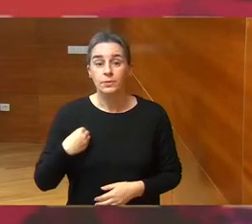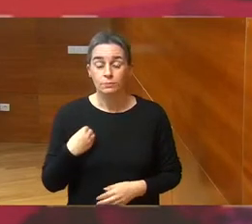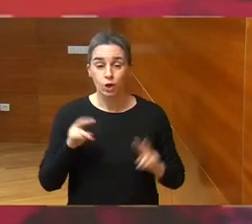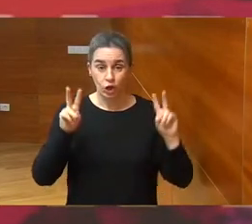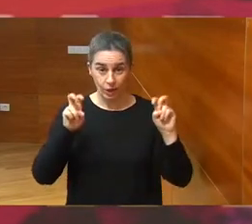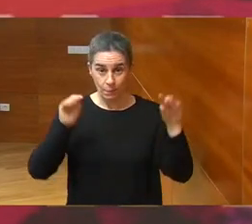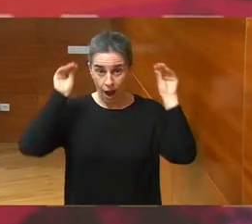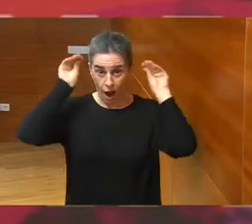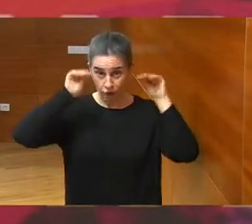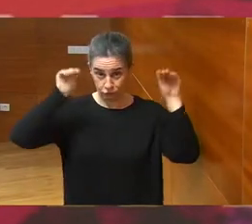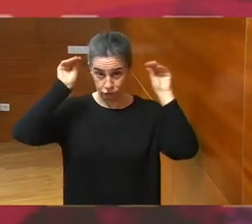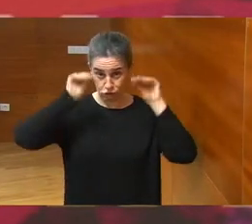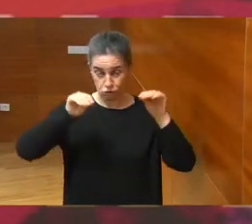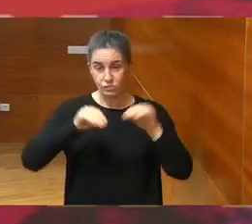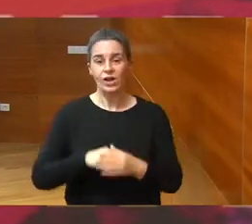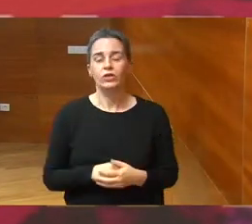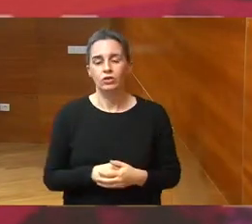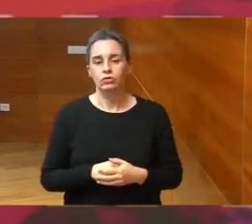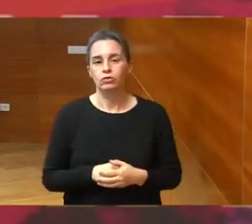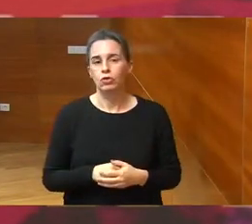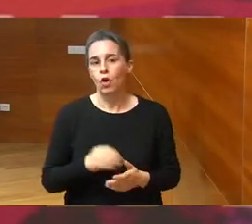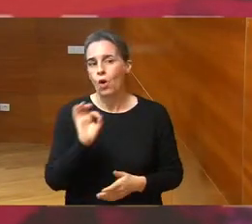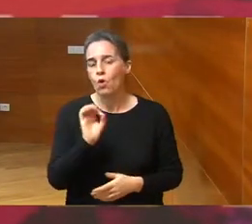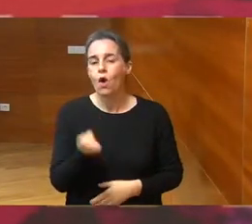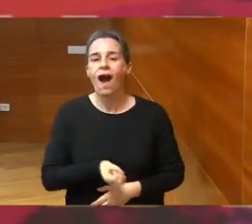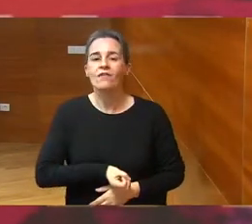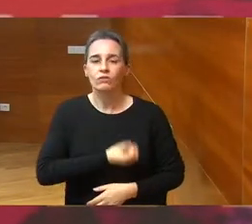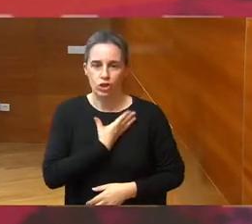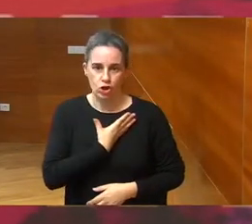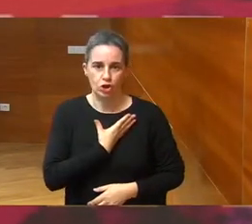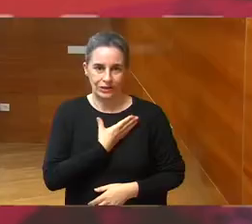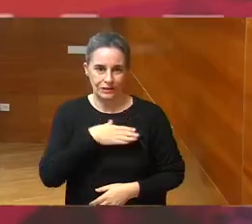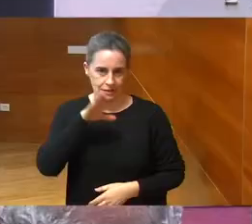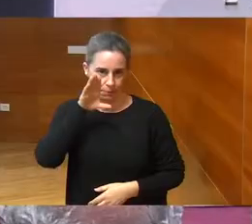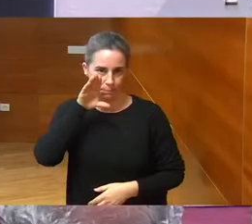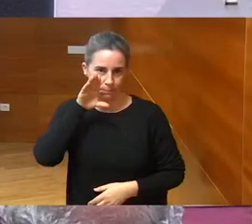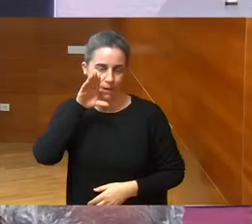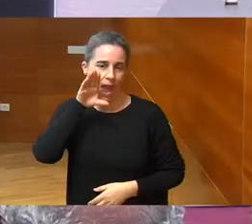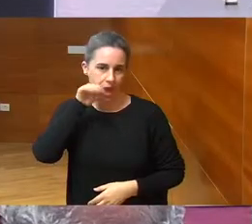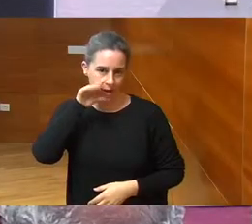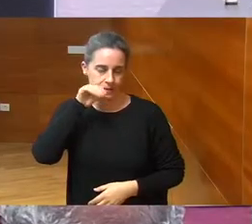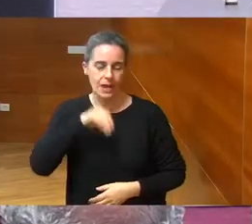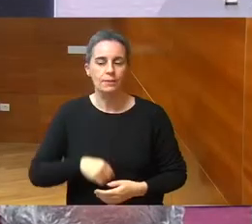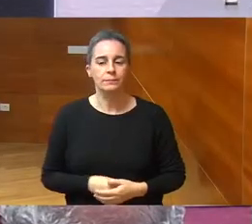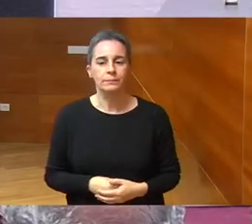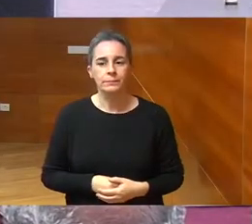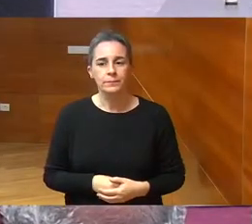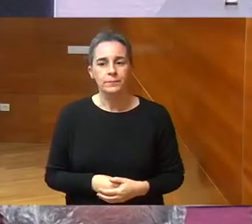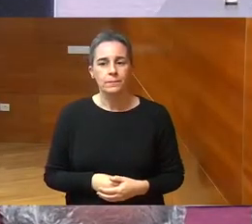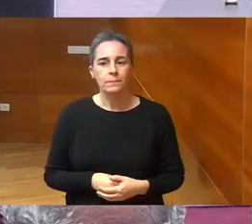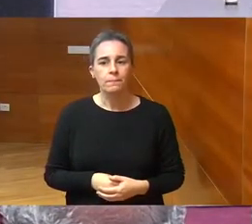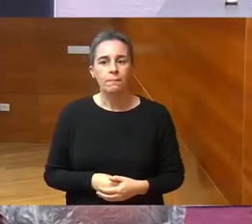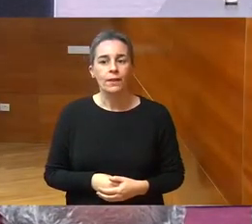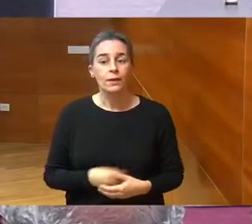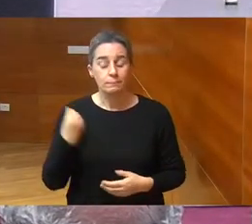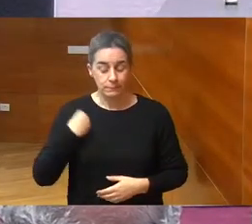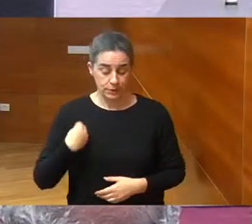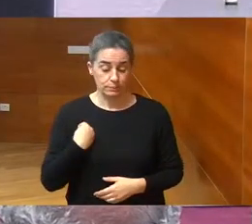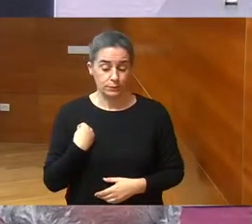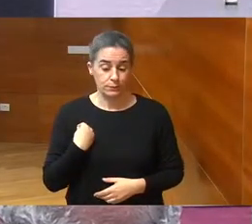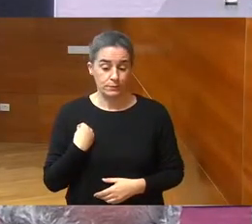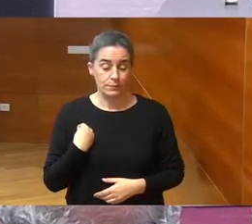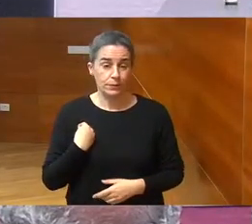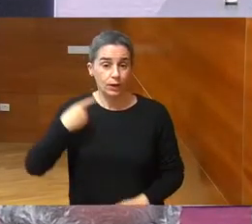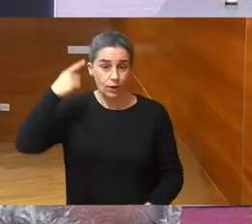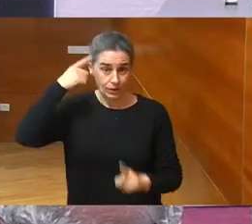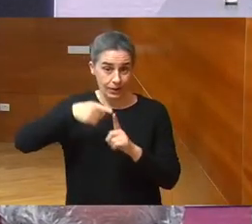formación esas aficiones de chichana precisamente para reunir parte de